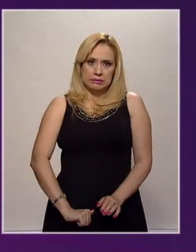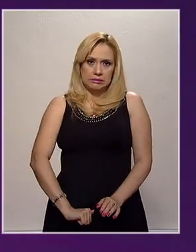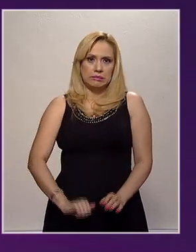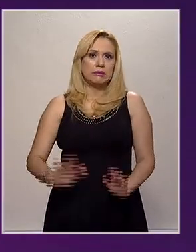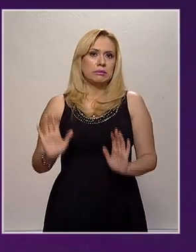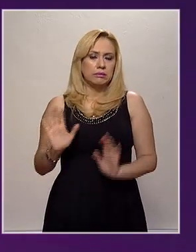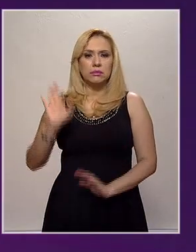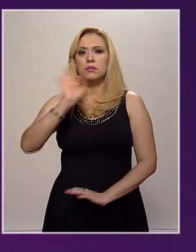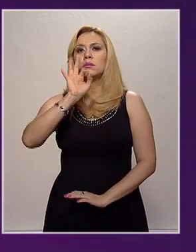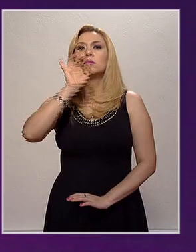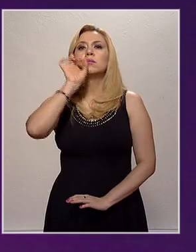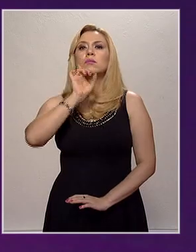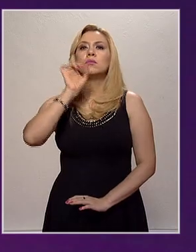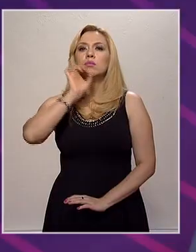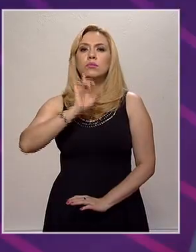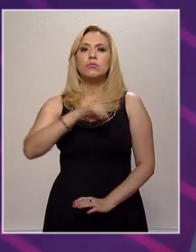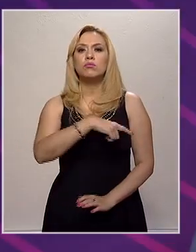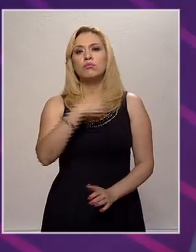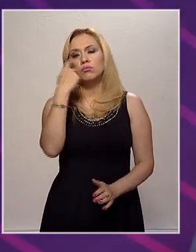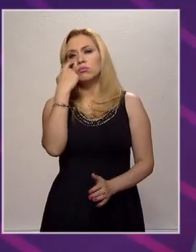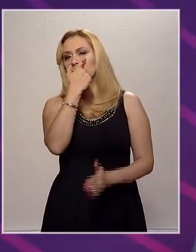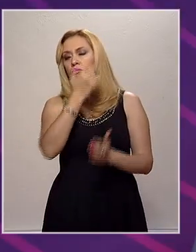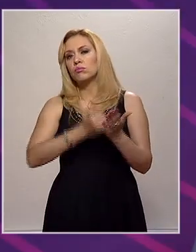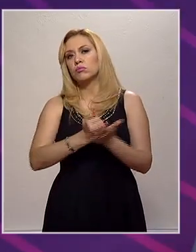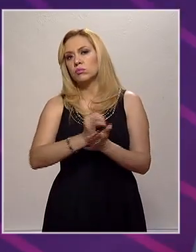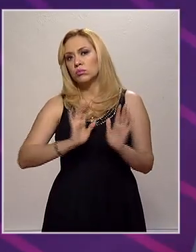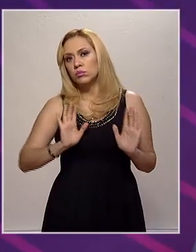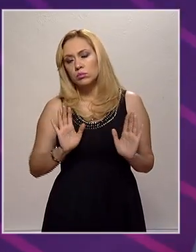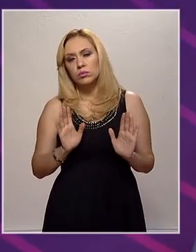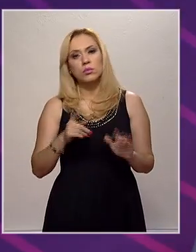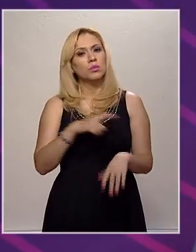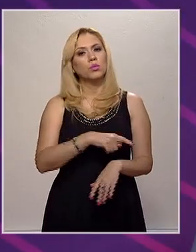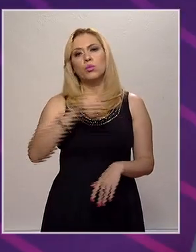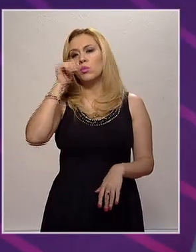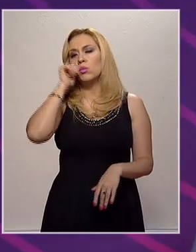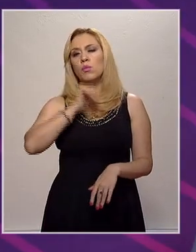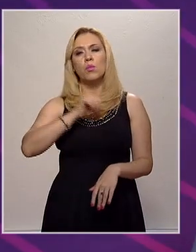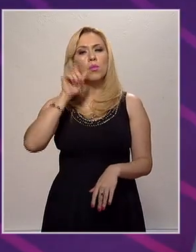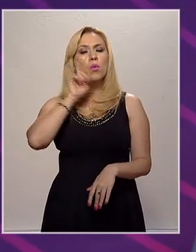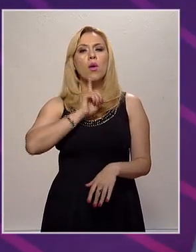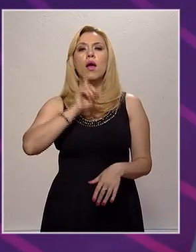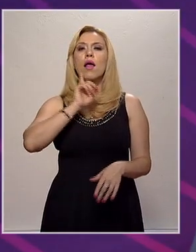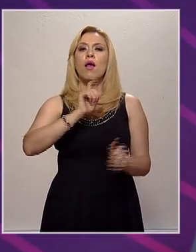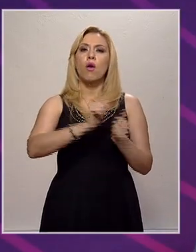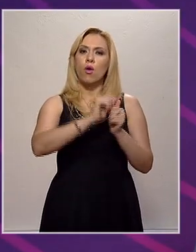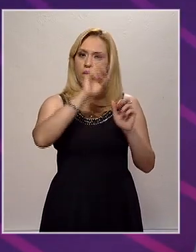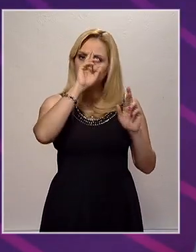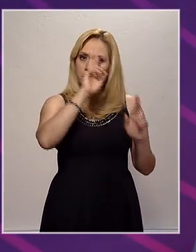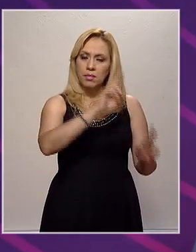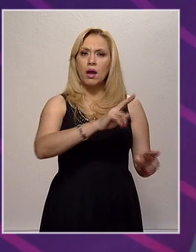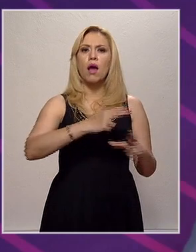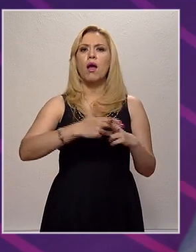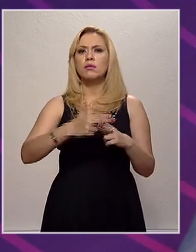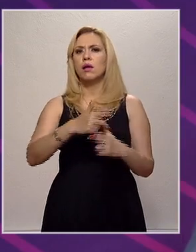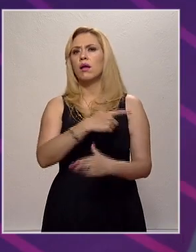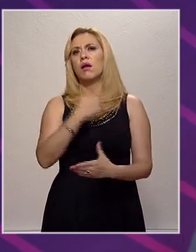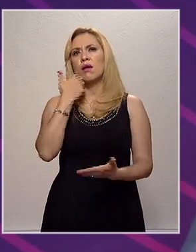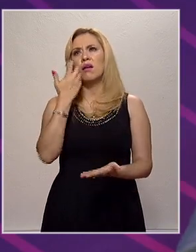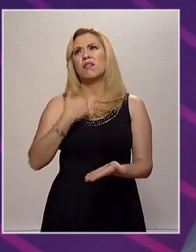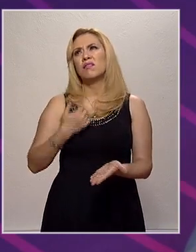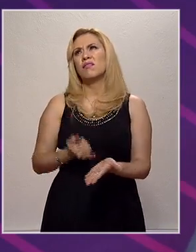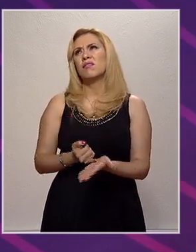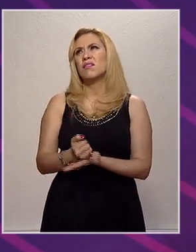salvo que la mujer de que se trate decida lo contrario. 7, derecho de las mujeres a un parto humanizado, inclusive el derecho a decidir sobre